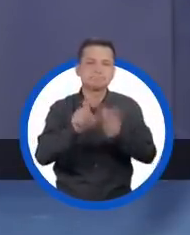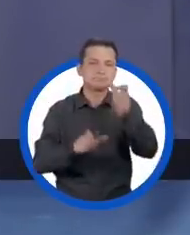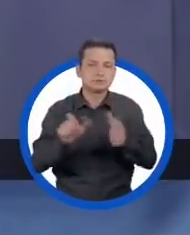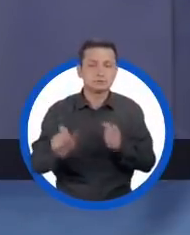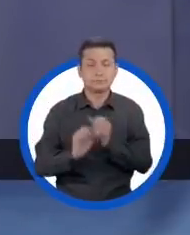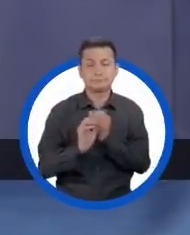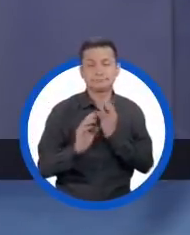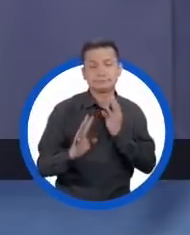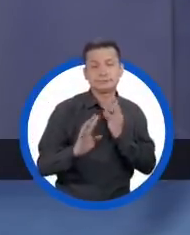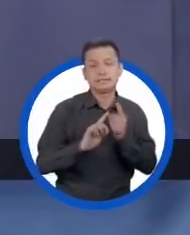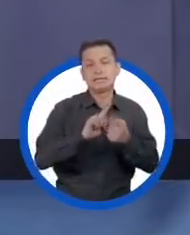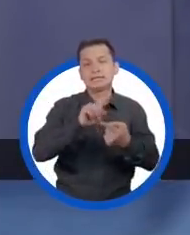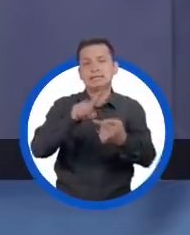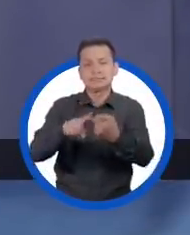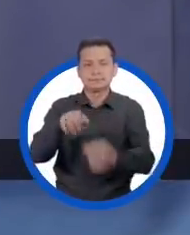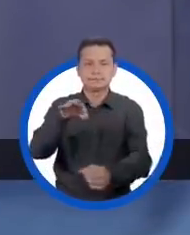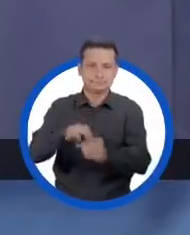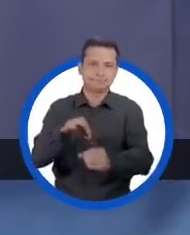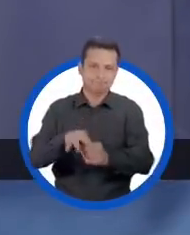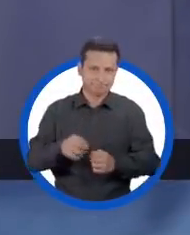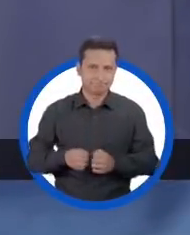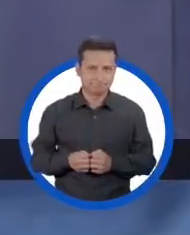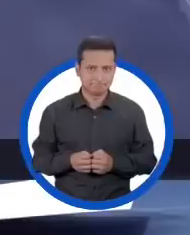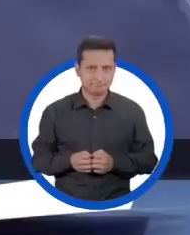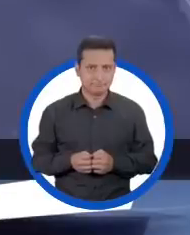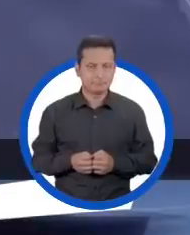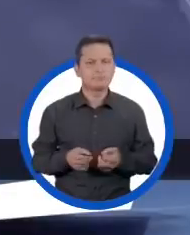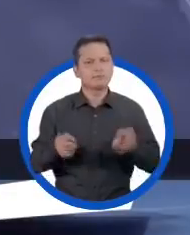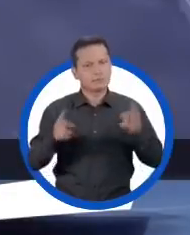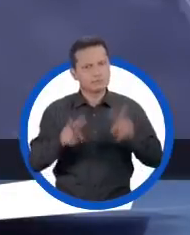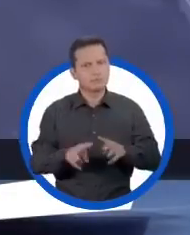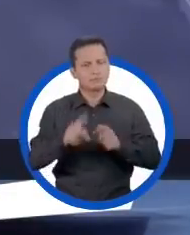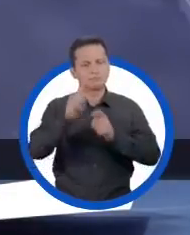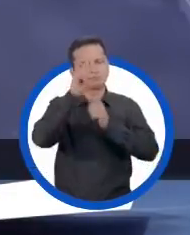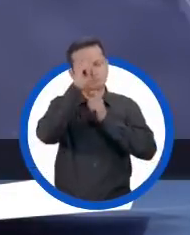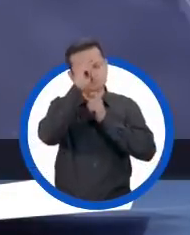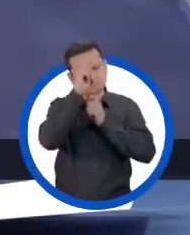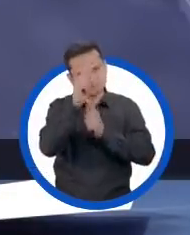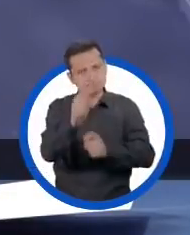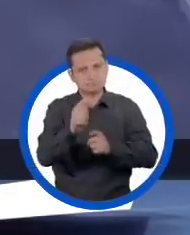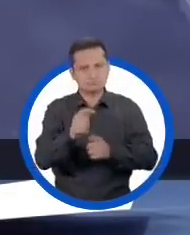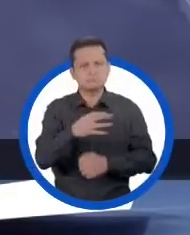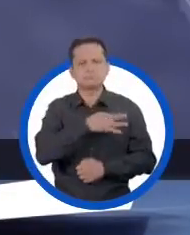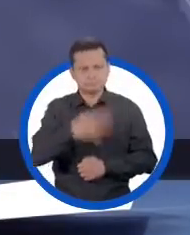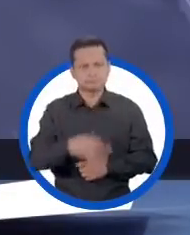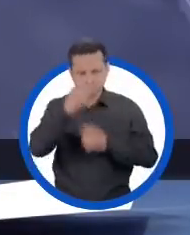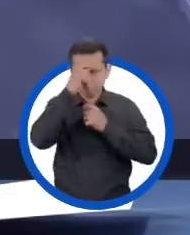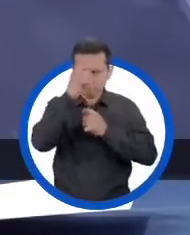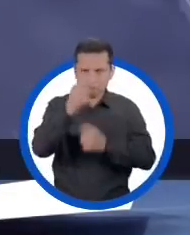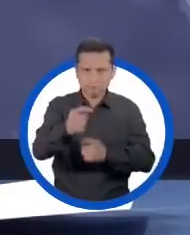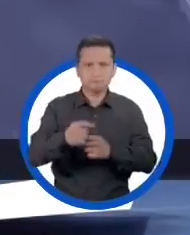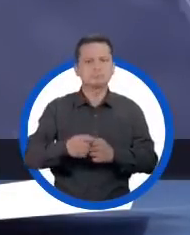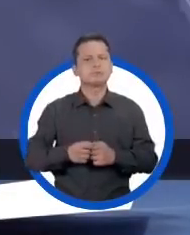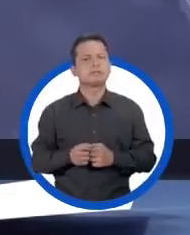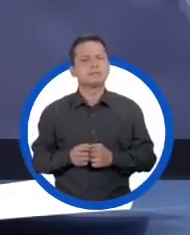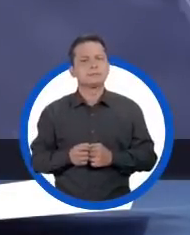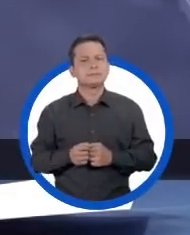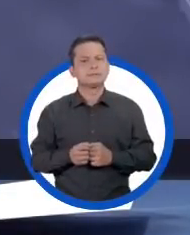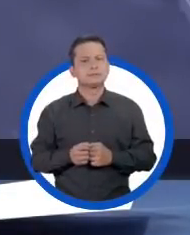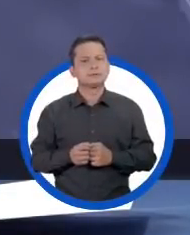paciencia ciudadana para ejercer el sufragio. También reconocemos, y lo decimos